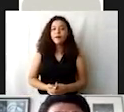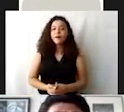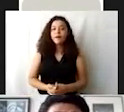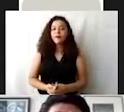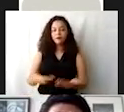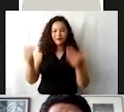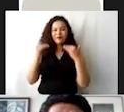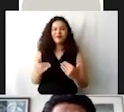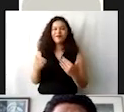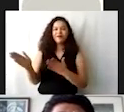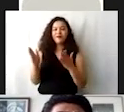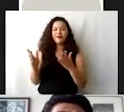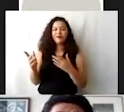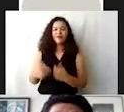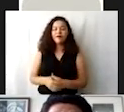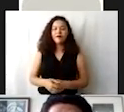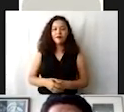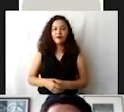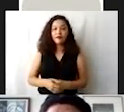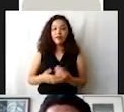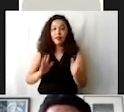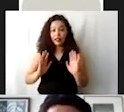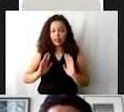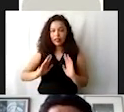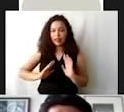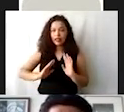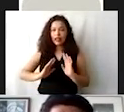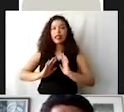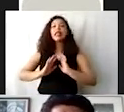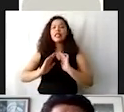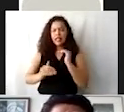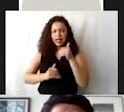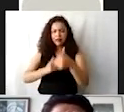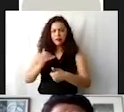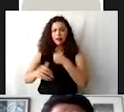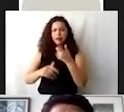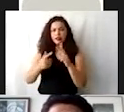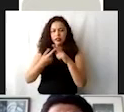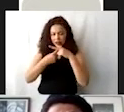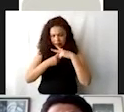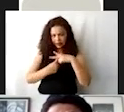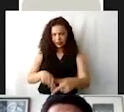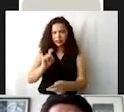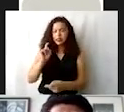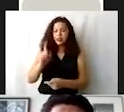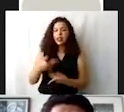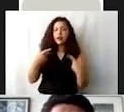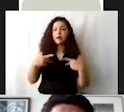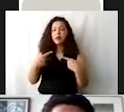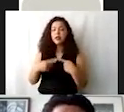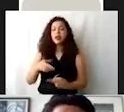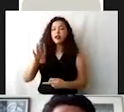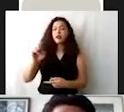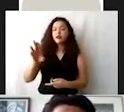lámina, una vez que nosotros ya podemos hacer el proceso donde dice iniciar, entramos a personas, al buzón